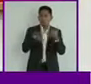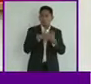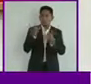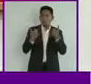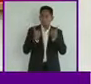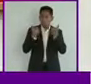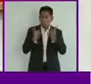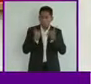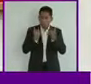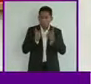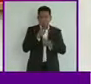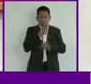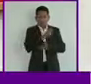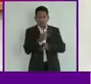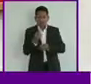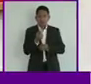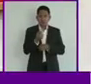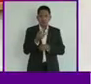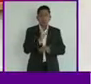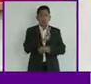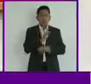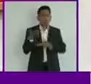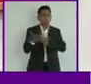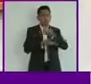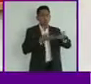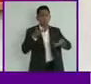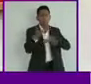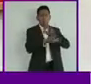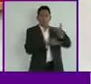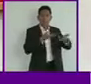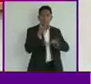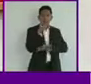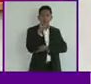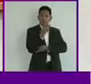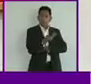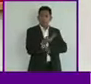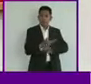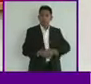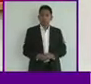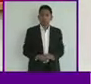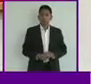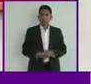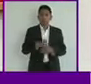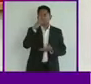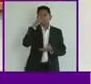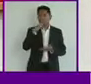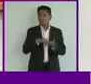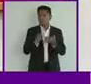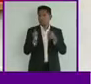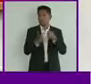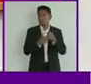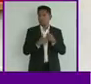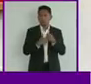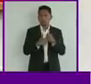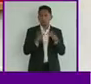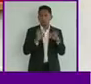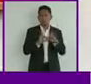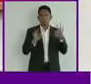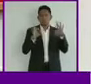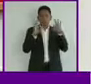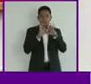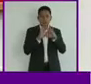y adecuado para su bienestar. Creo que este espacio para poder expresarnos nos puede ayudar a tener